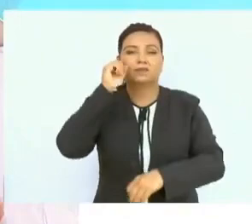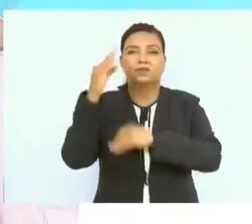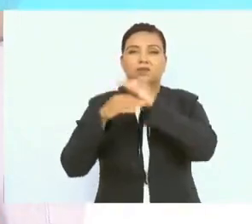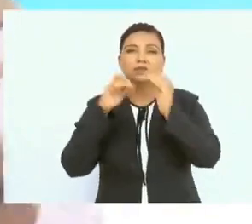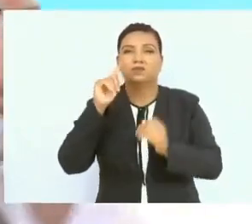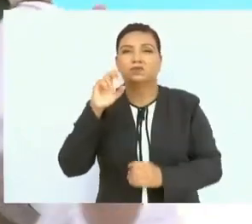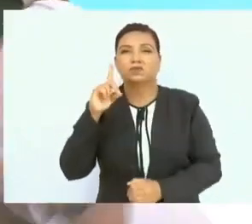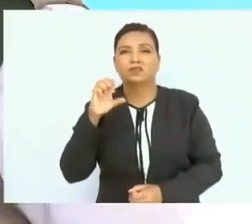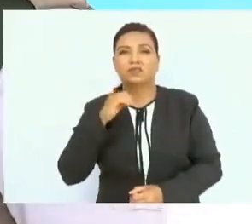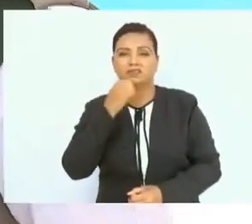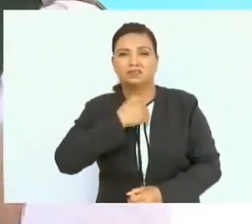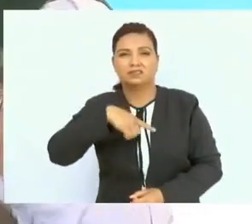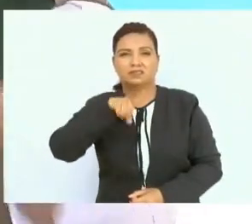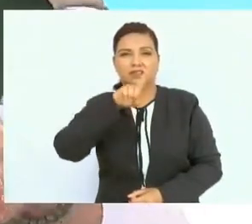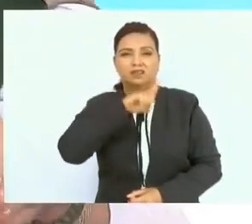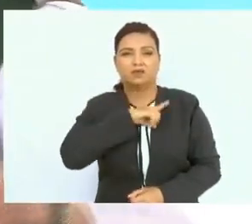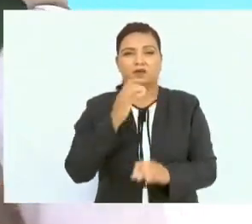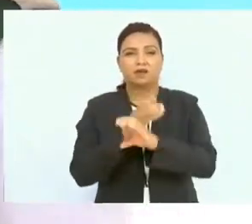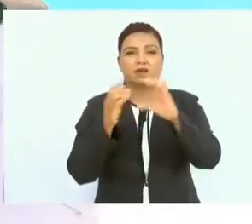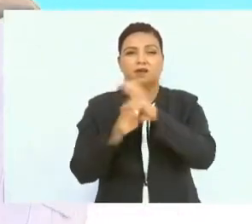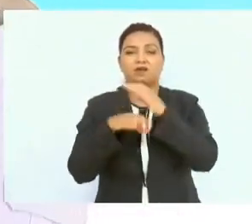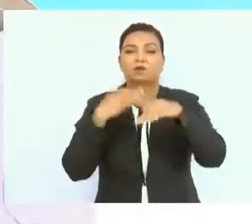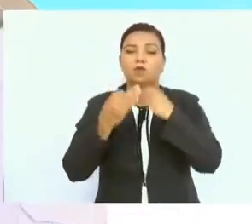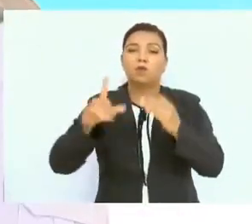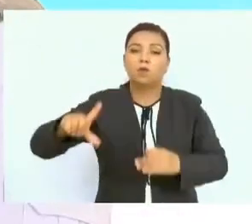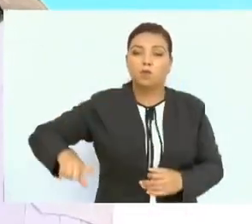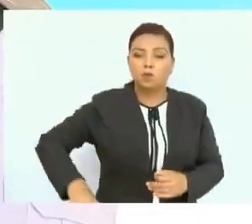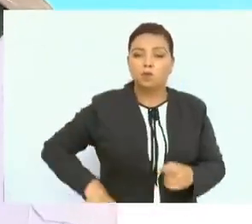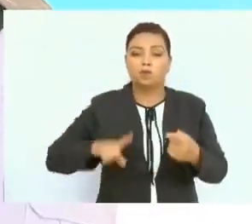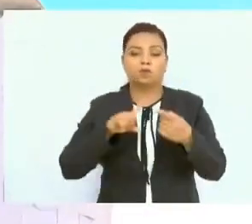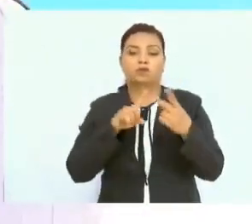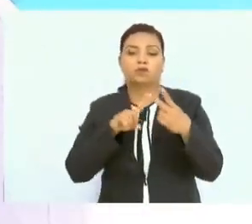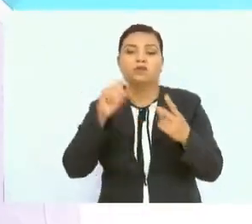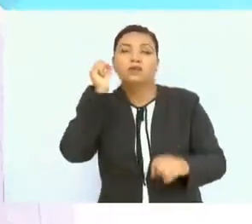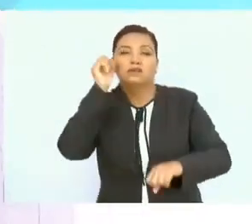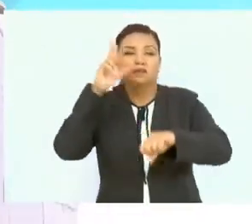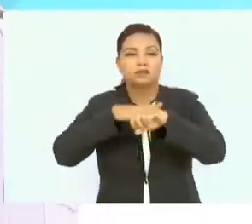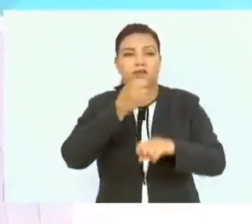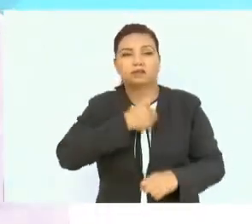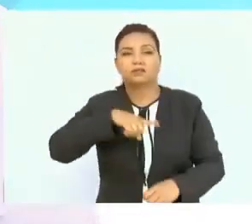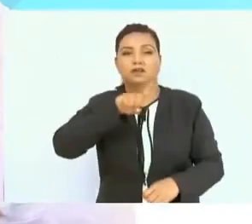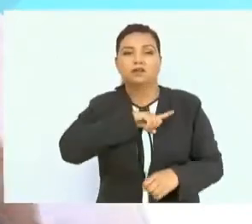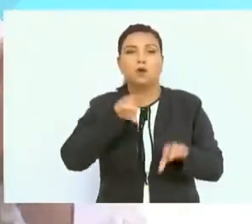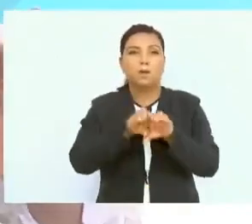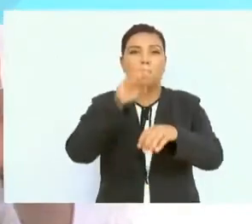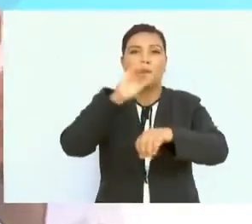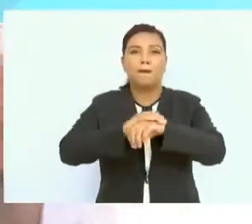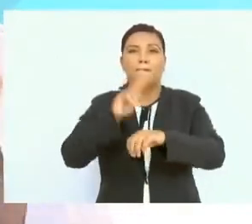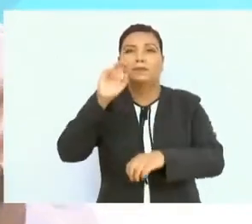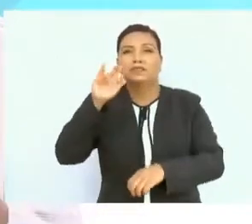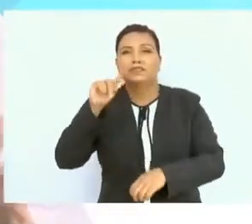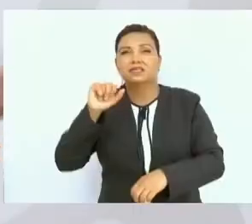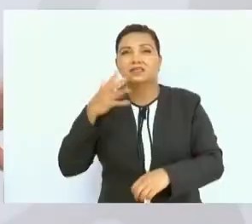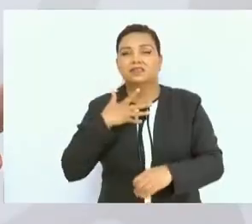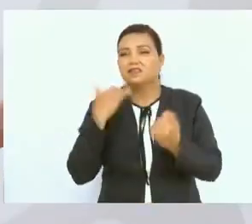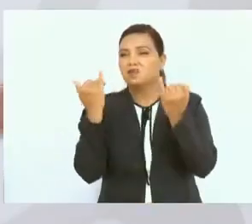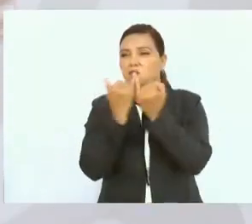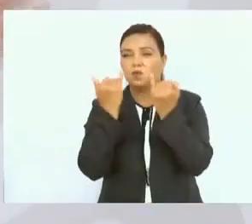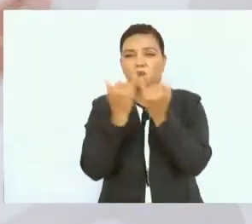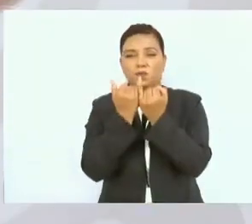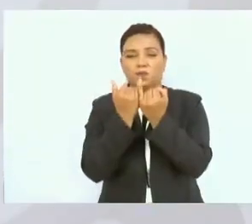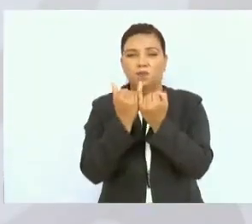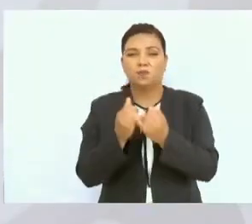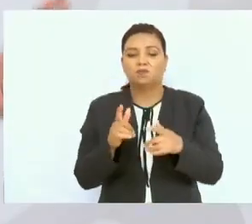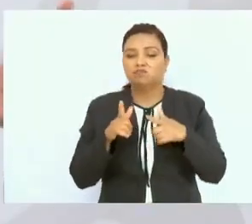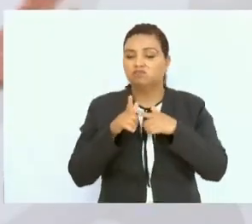autoridades sanitarias, en este caso los gobernadores, los secretarios de salud, como nuestro amigo Vicente, mantendrán esa condición